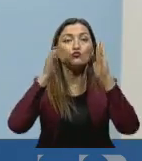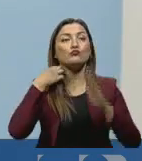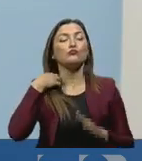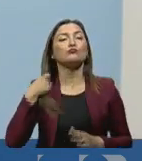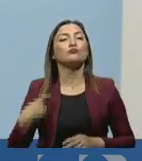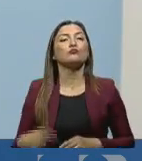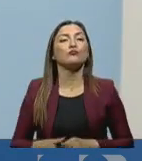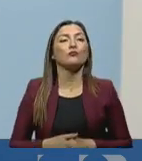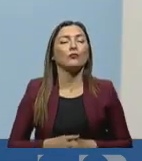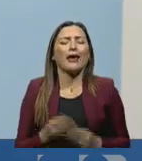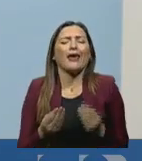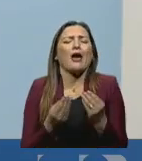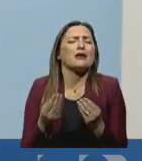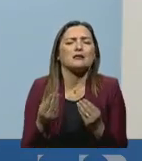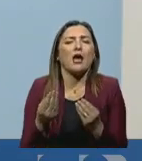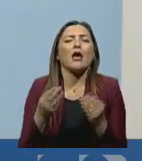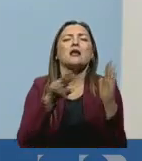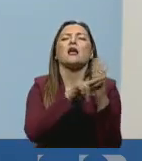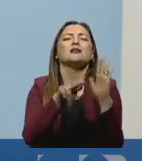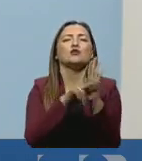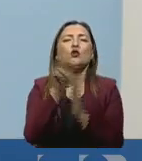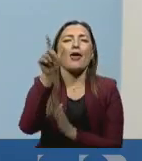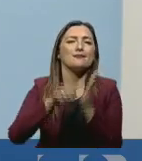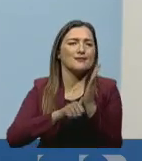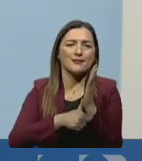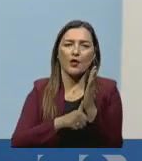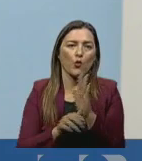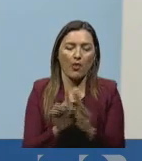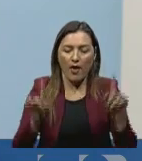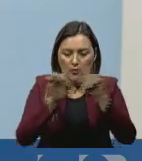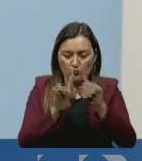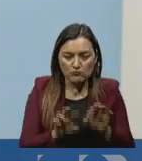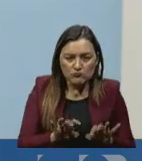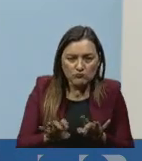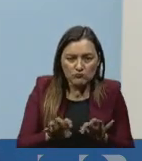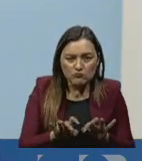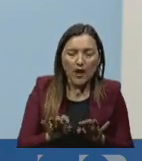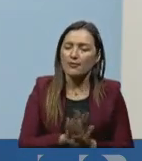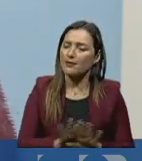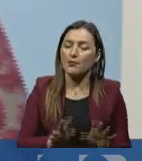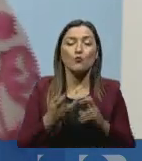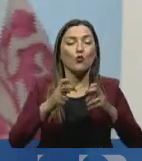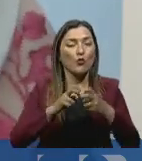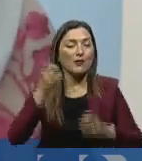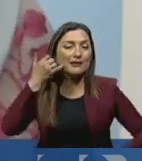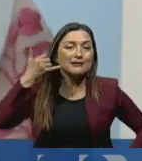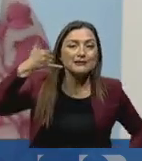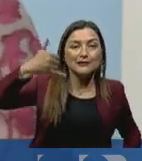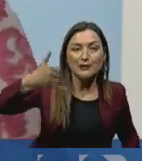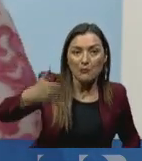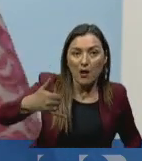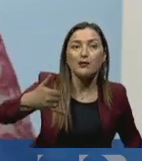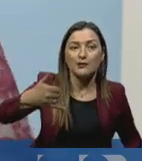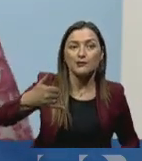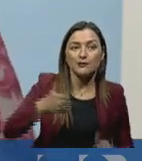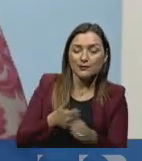lo único que tienen que llevar es la cédula para poder controlar los datos Y si llegamos a tener algún problema poder llamarlas y